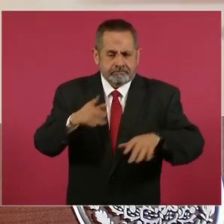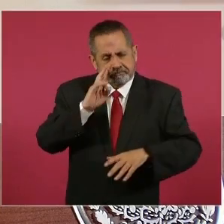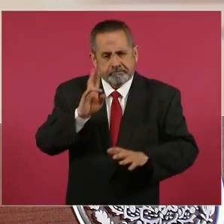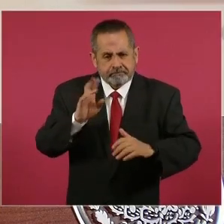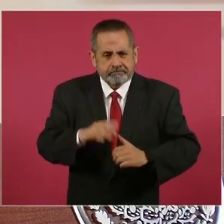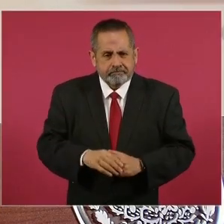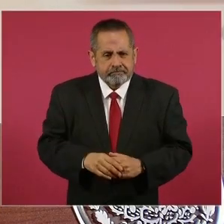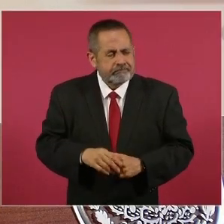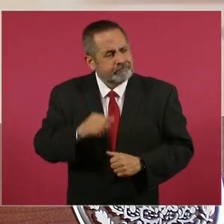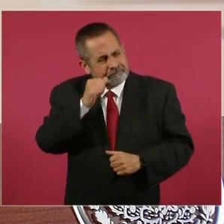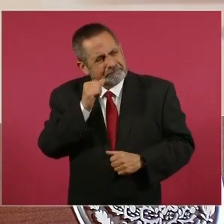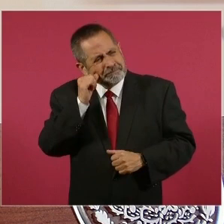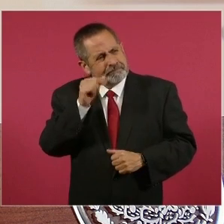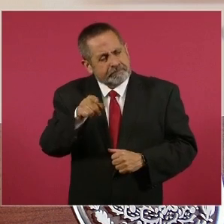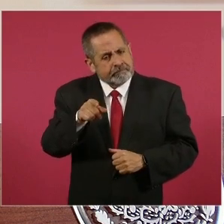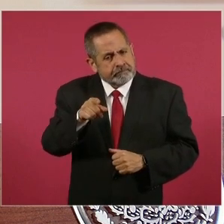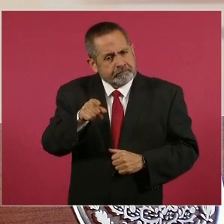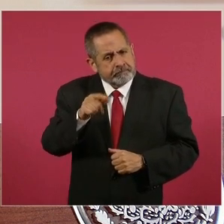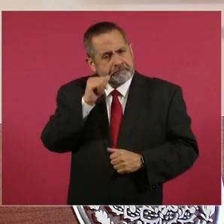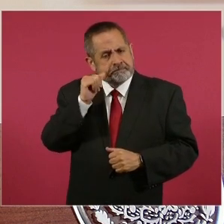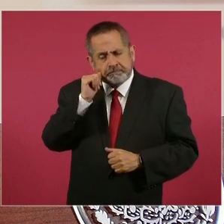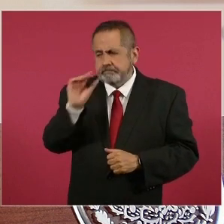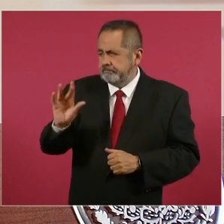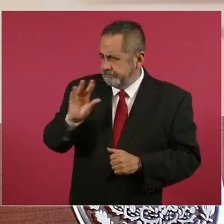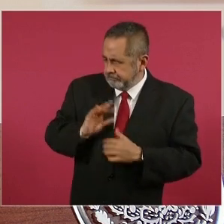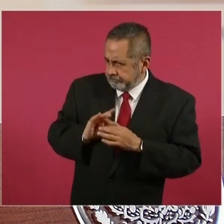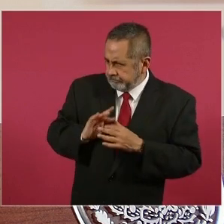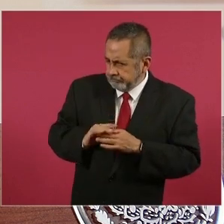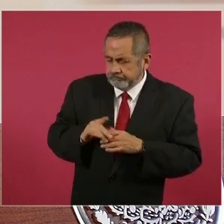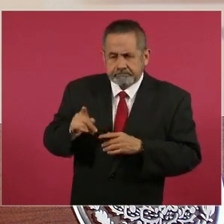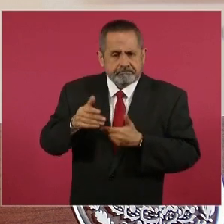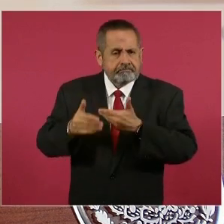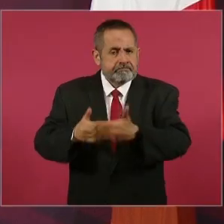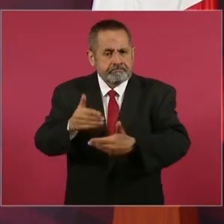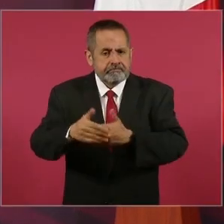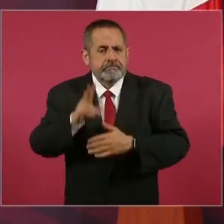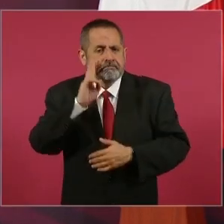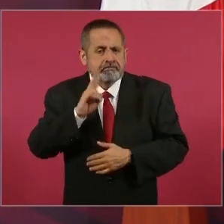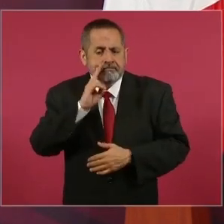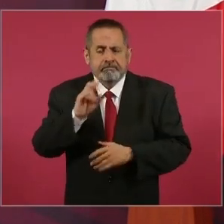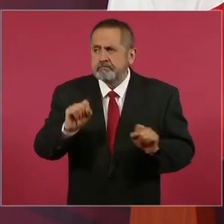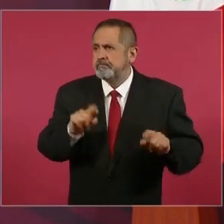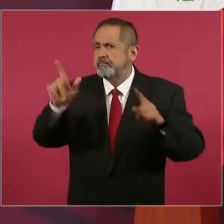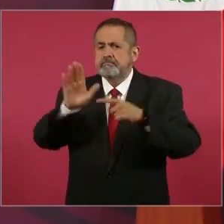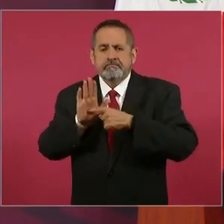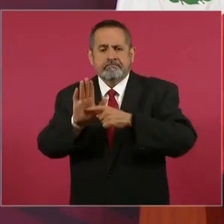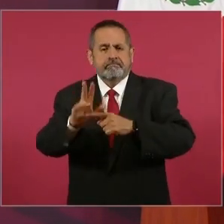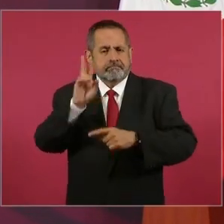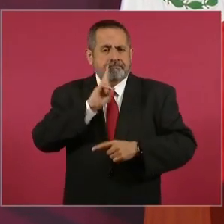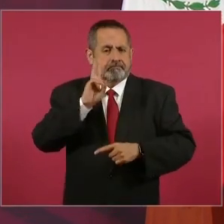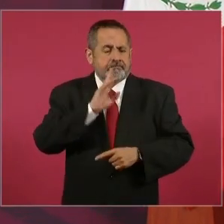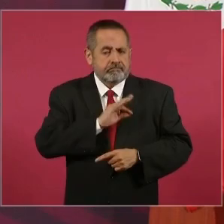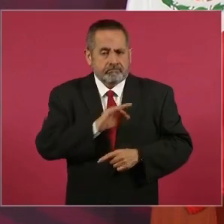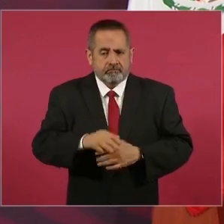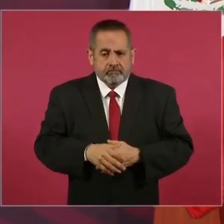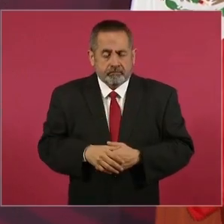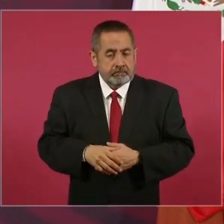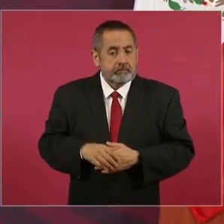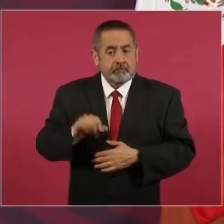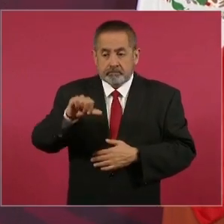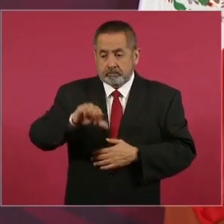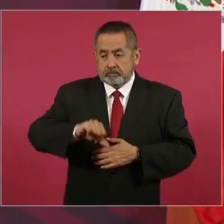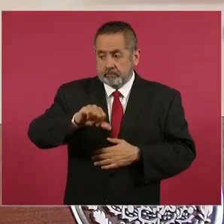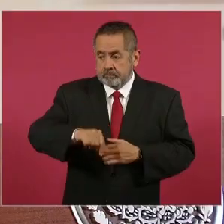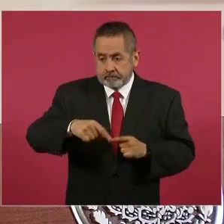digo ayer habló del avance pero a ver si lo tenemos por escrito y hoy se